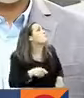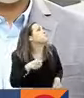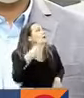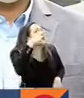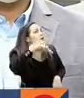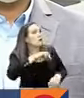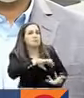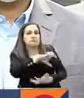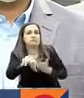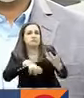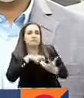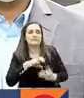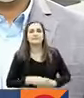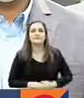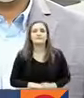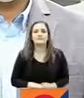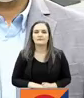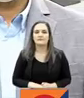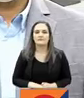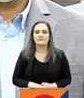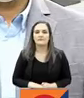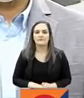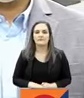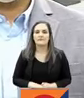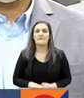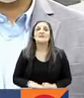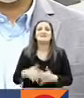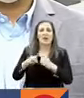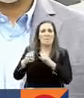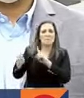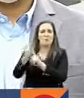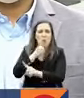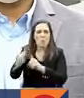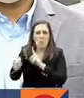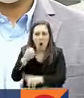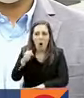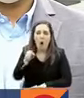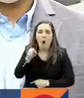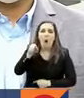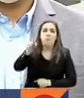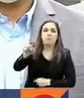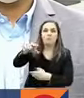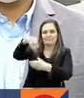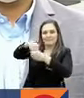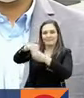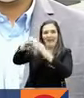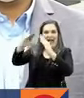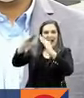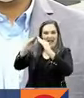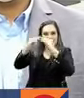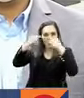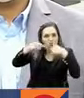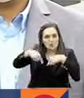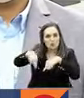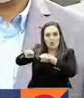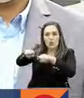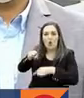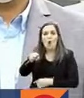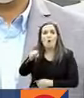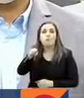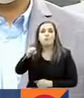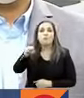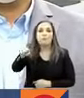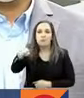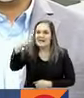Se encontraron unas lesiones personales al interior de una vivienda en donde estaba el